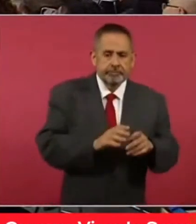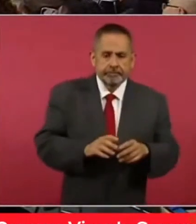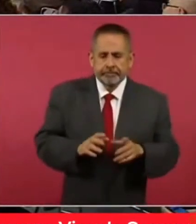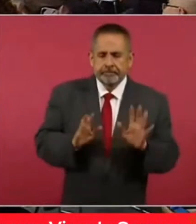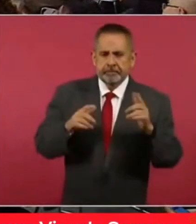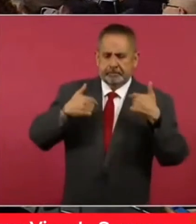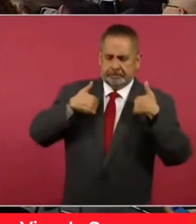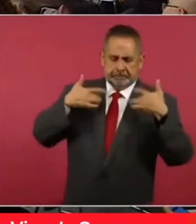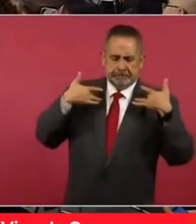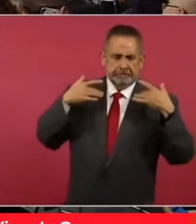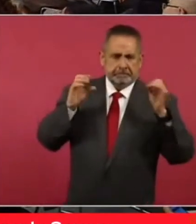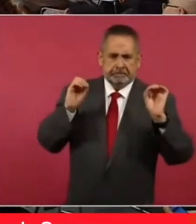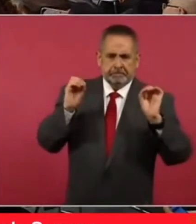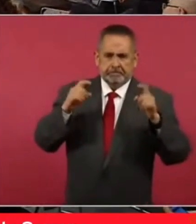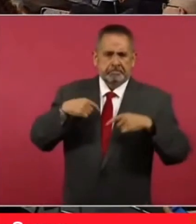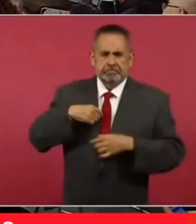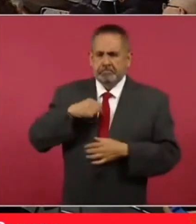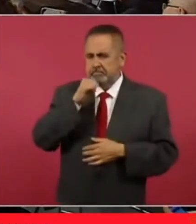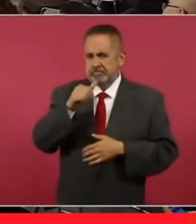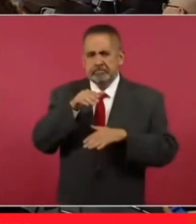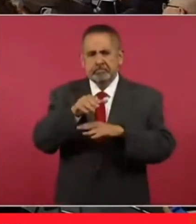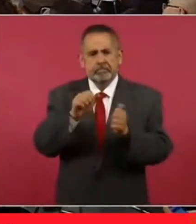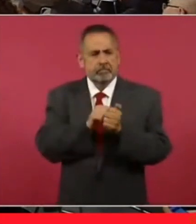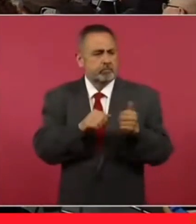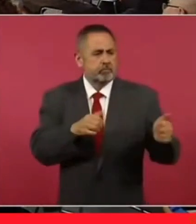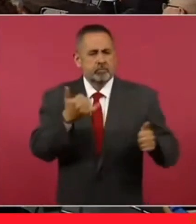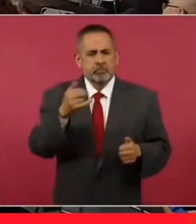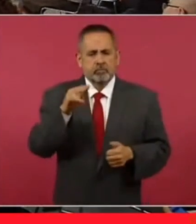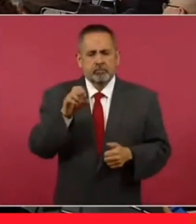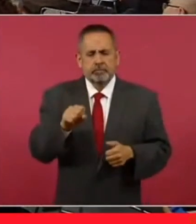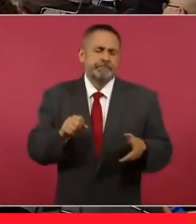Pero que no tiene nada que ver con Yunes. Pues es